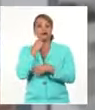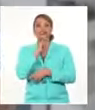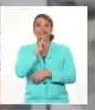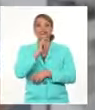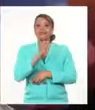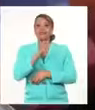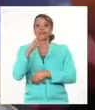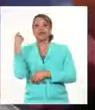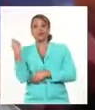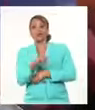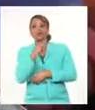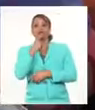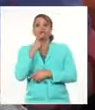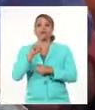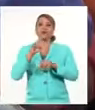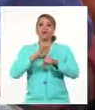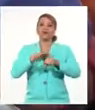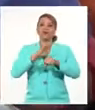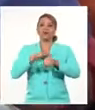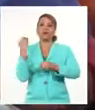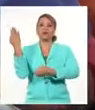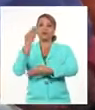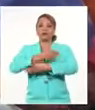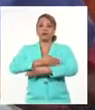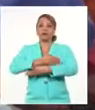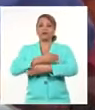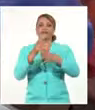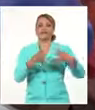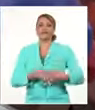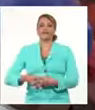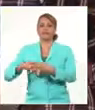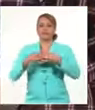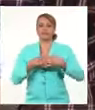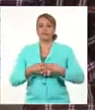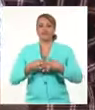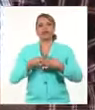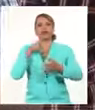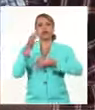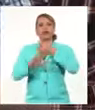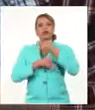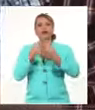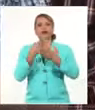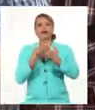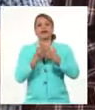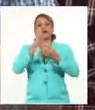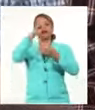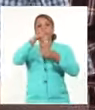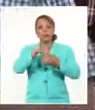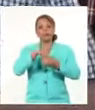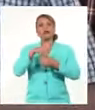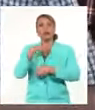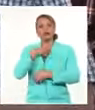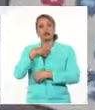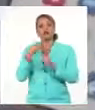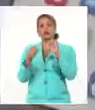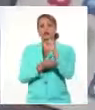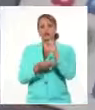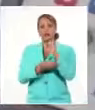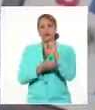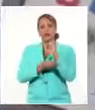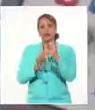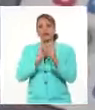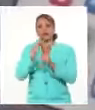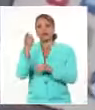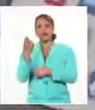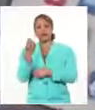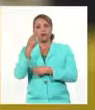por el recrudecimiento del bloqueo estadounidense. Señaló que en la empresa existen potencialidades, entre ellas su valioso capital humano, para,